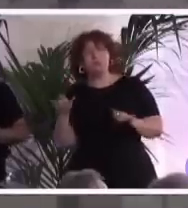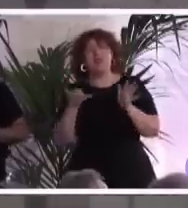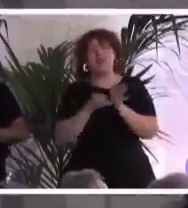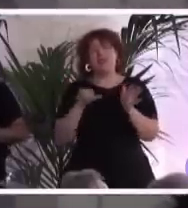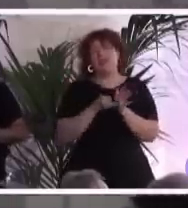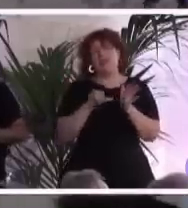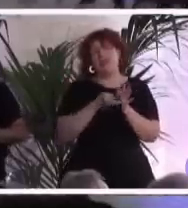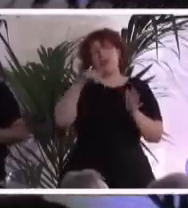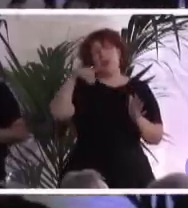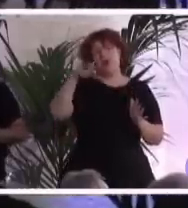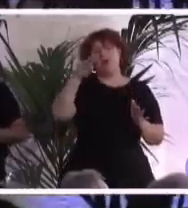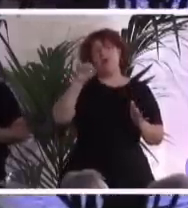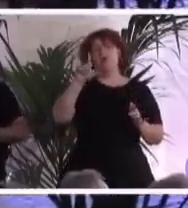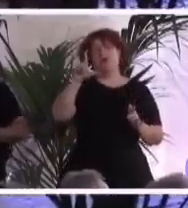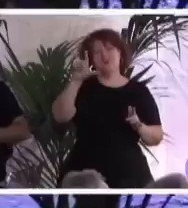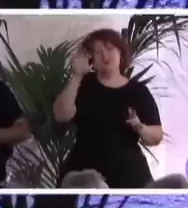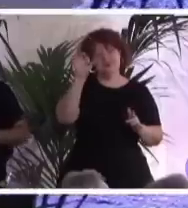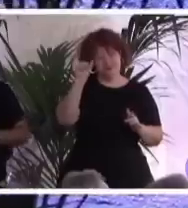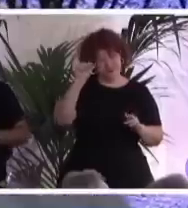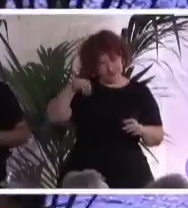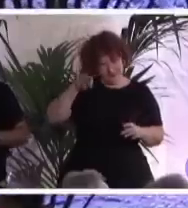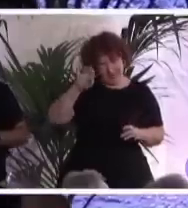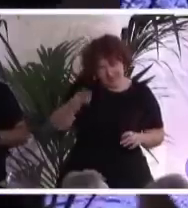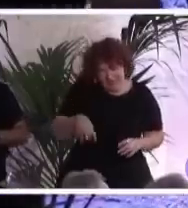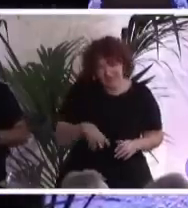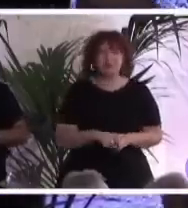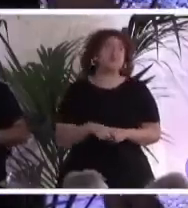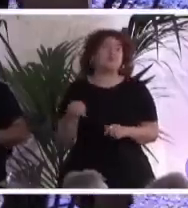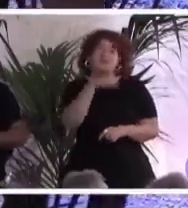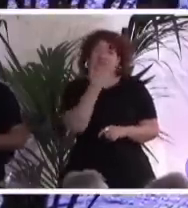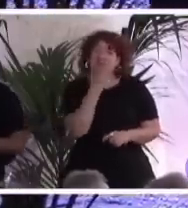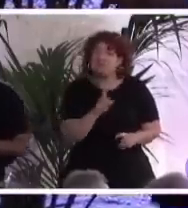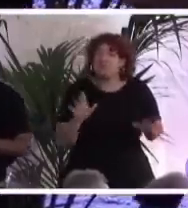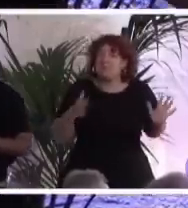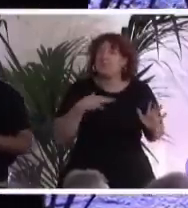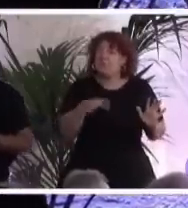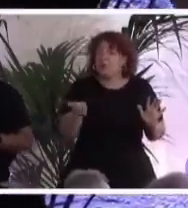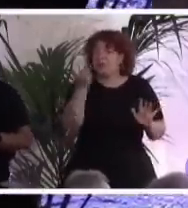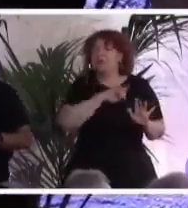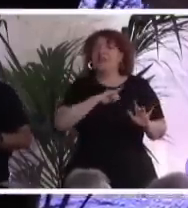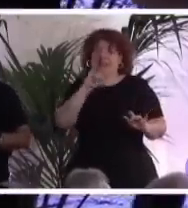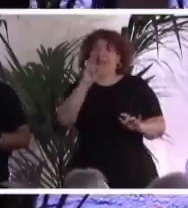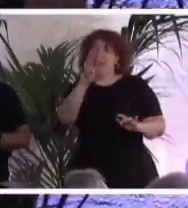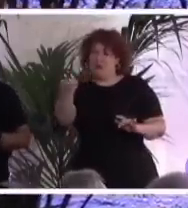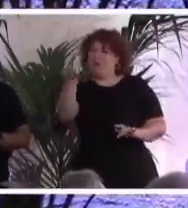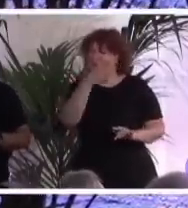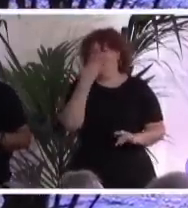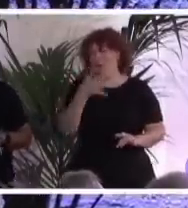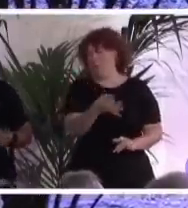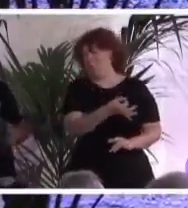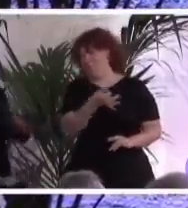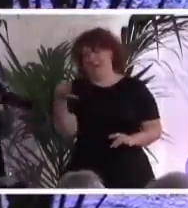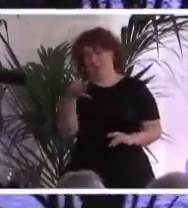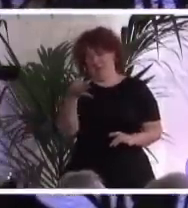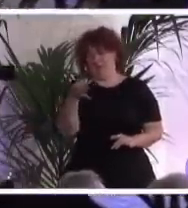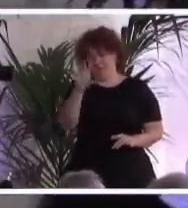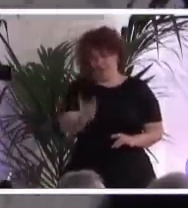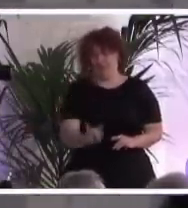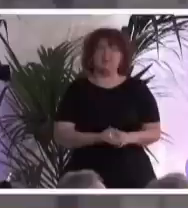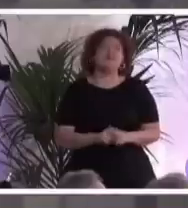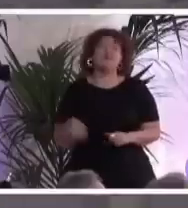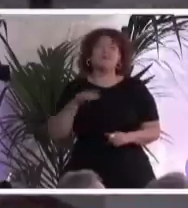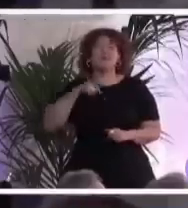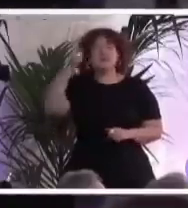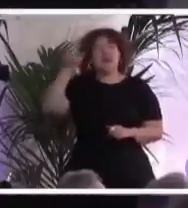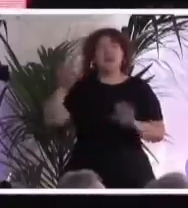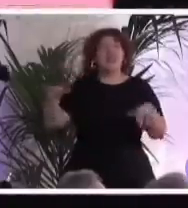a moral santín seguramente mucha gente aquí no sabe quién es moral santil los militantes de izquierda unida perfectamente conocen a este